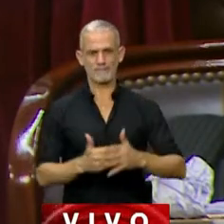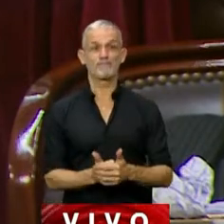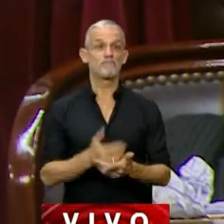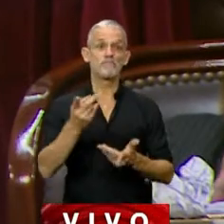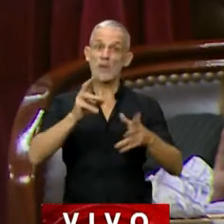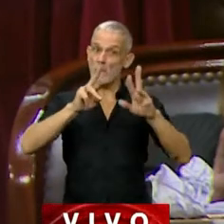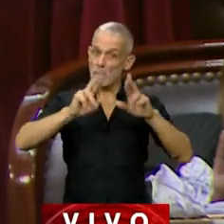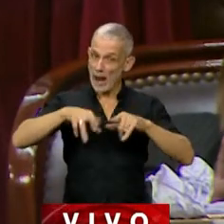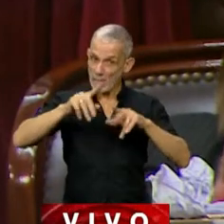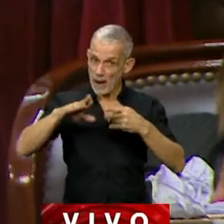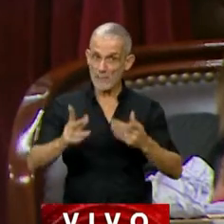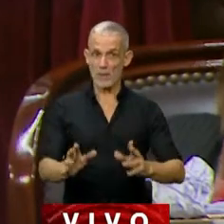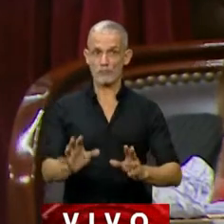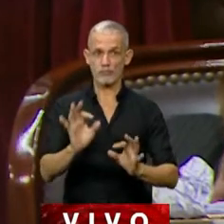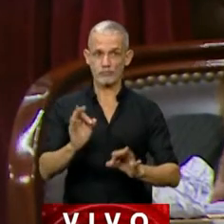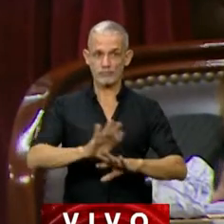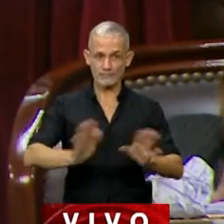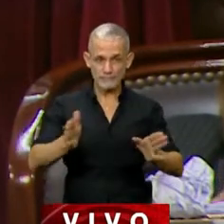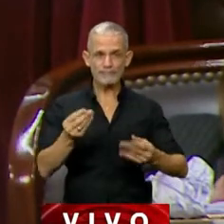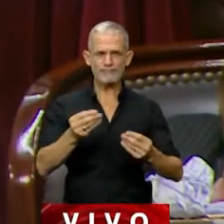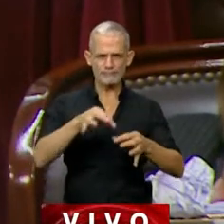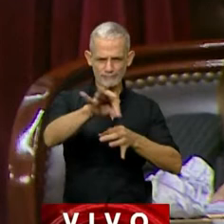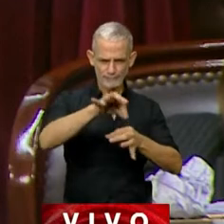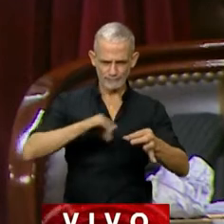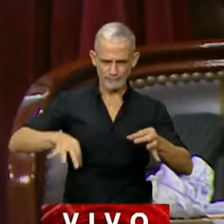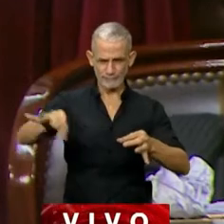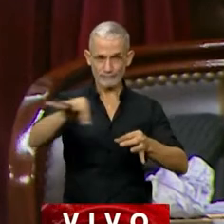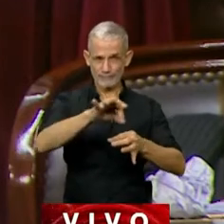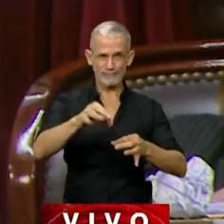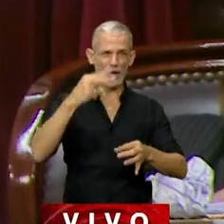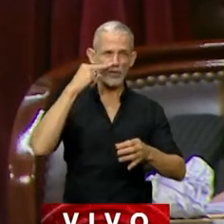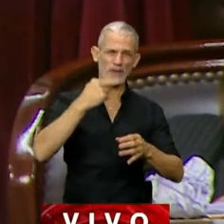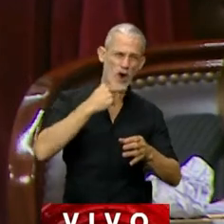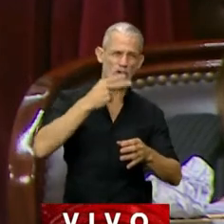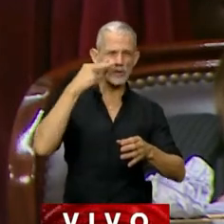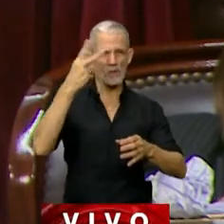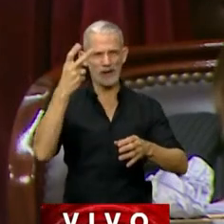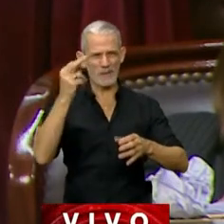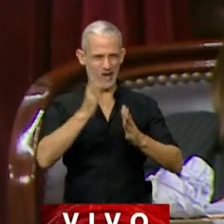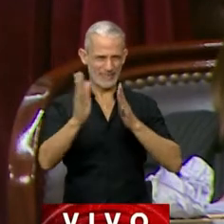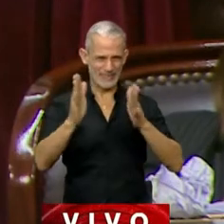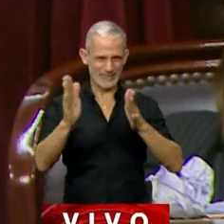Ese plan estratégico estaba diagramado para cumplirse entre 2011 y 2020.